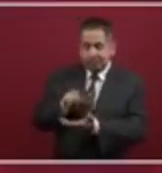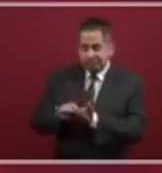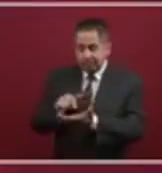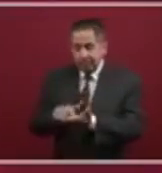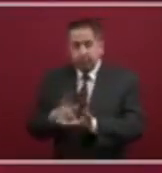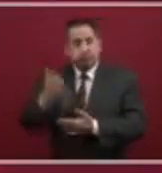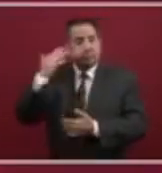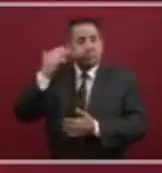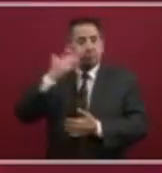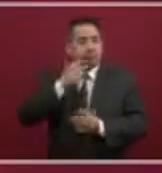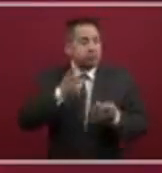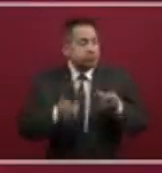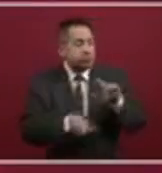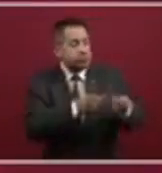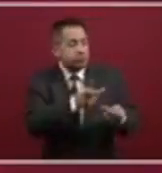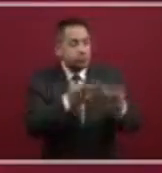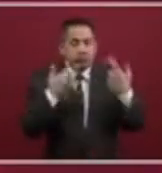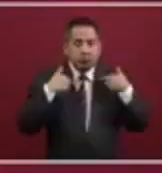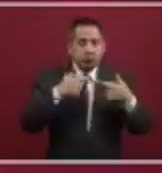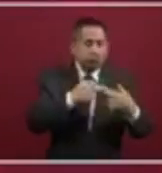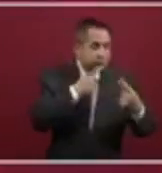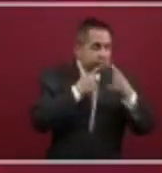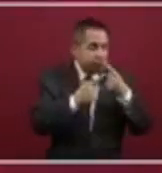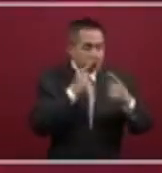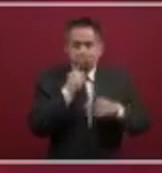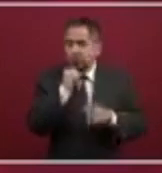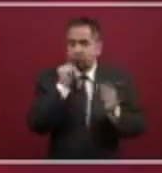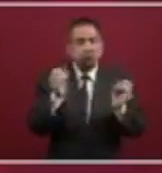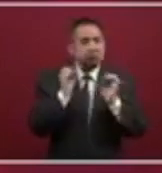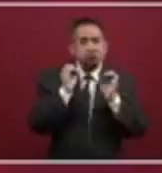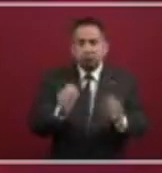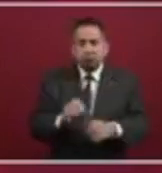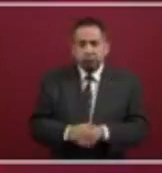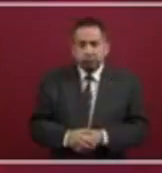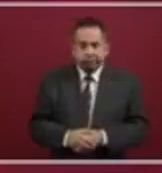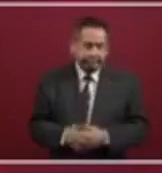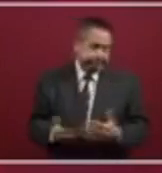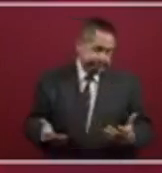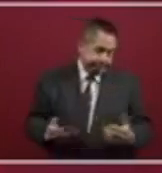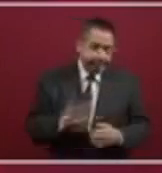consultado con los maestros.